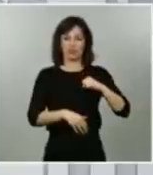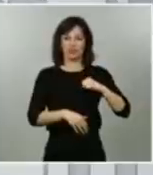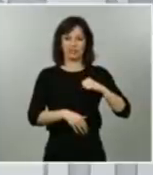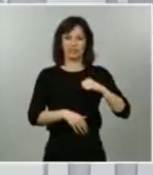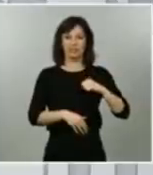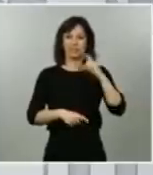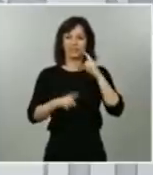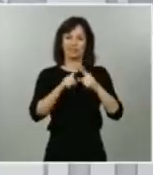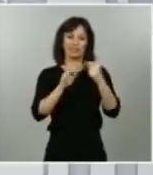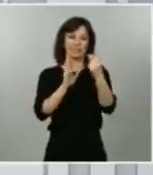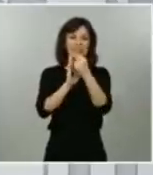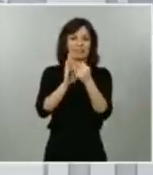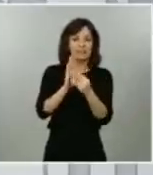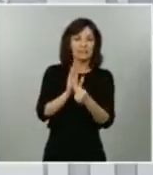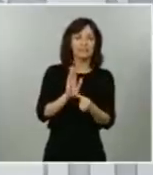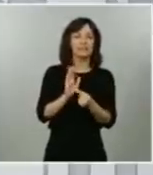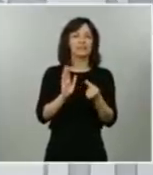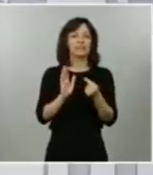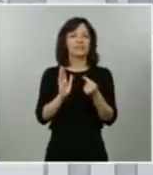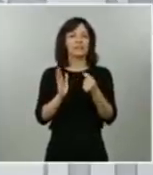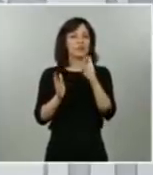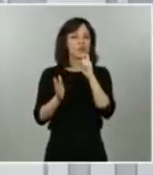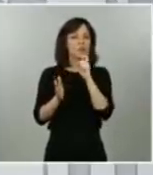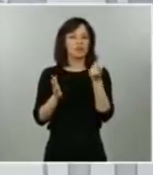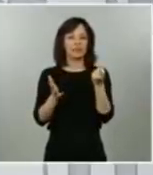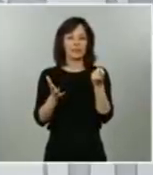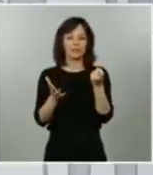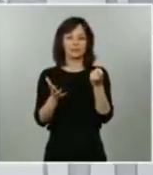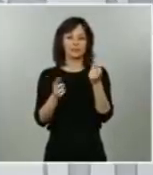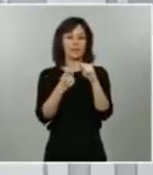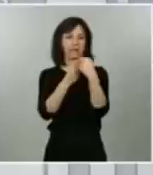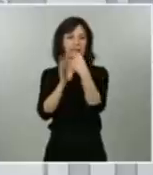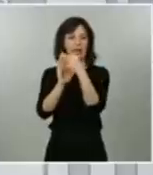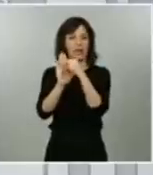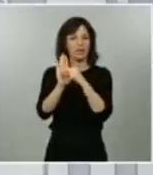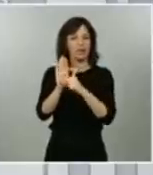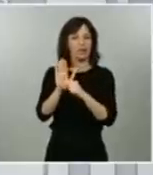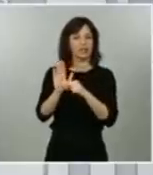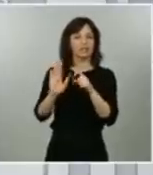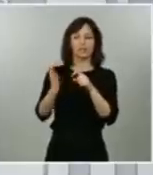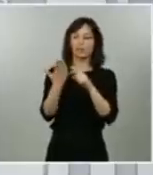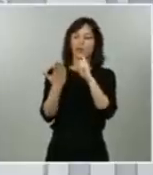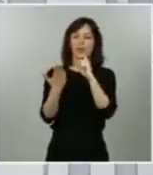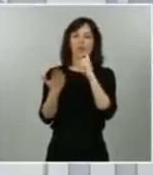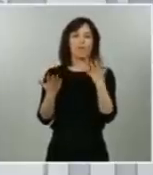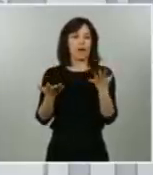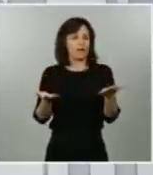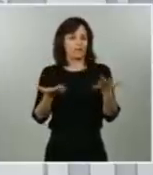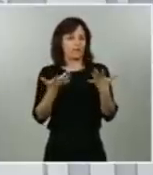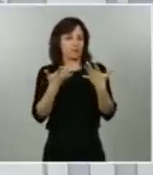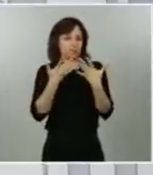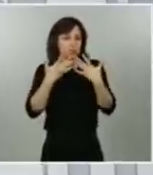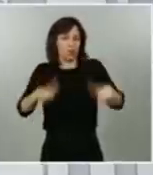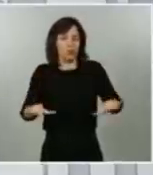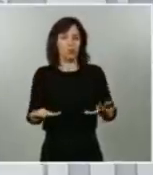los indicadores ese panel de indicadores al que siempre hay mucha referencia para que de forma objetiva se pueda determinar